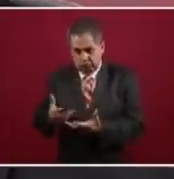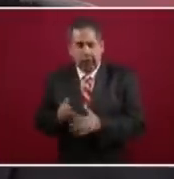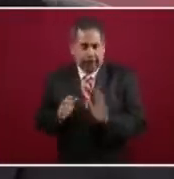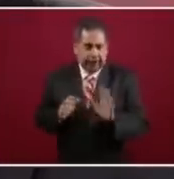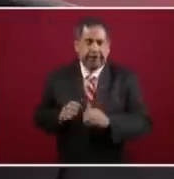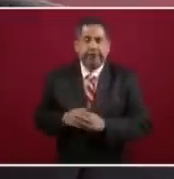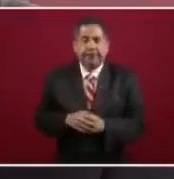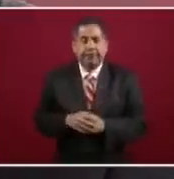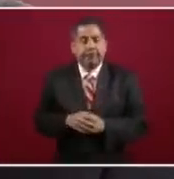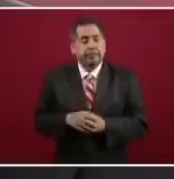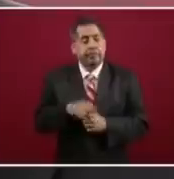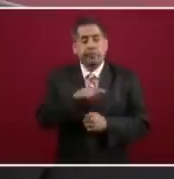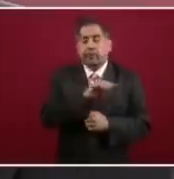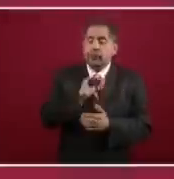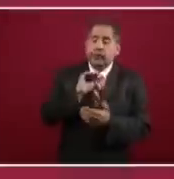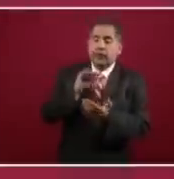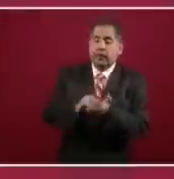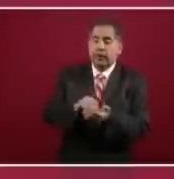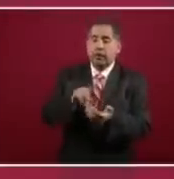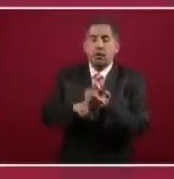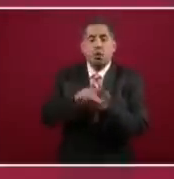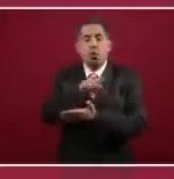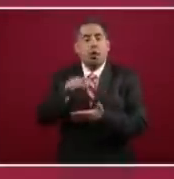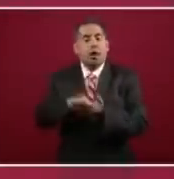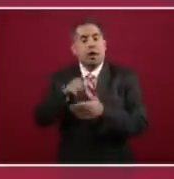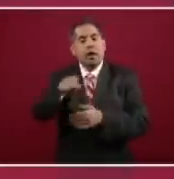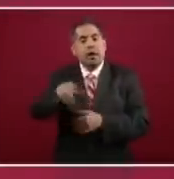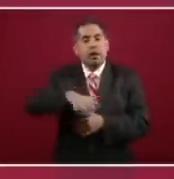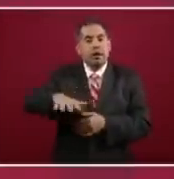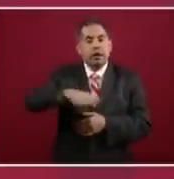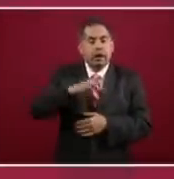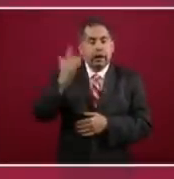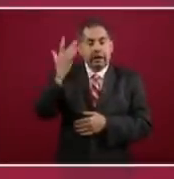deciden ponerla en santa fe